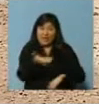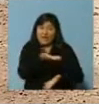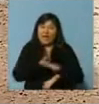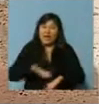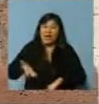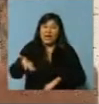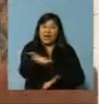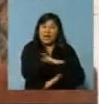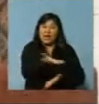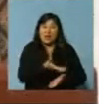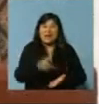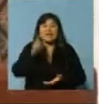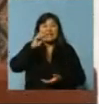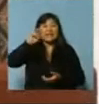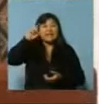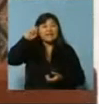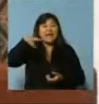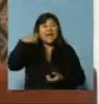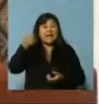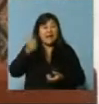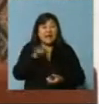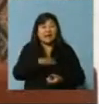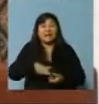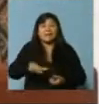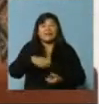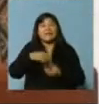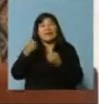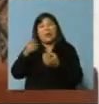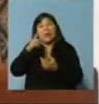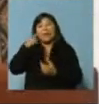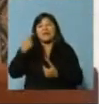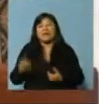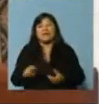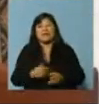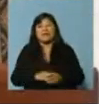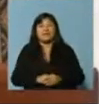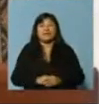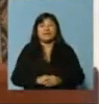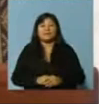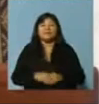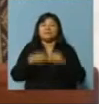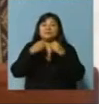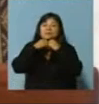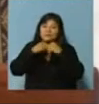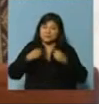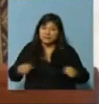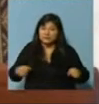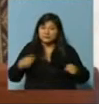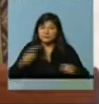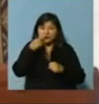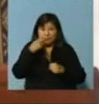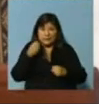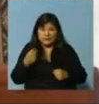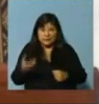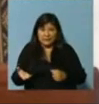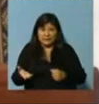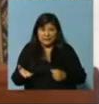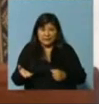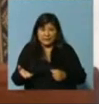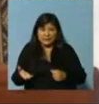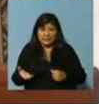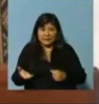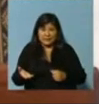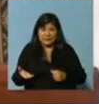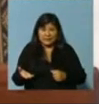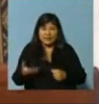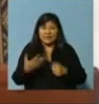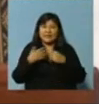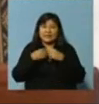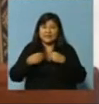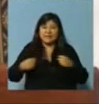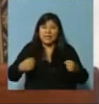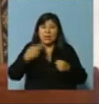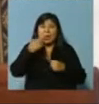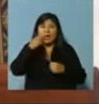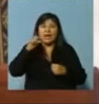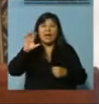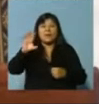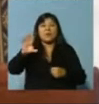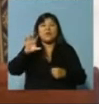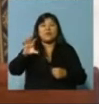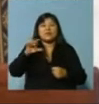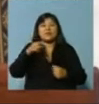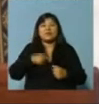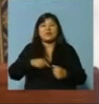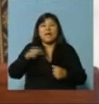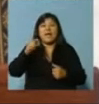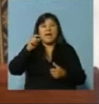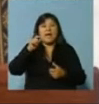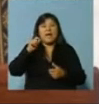Ciénaga. Buen día, secretario de Energía de la provincia,